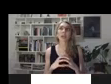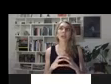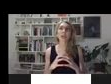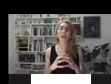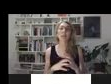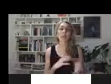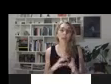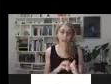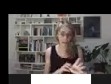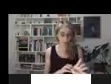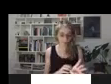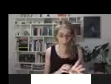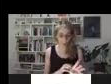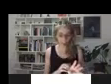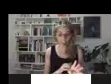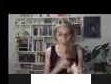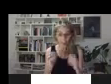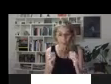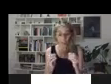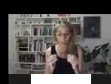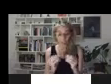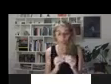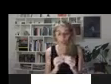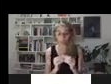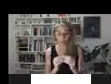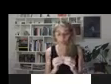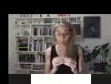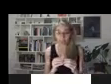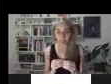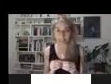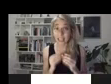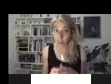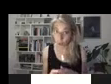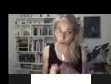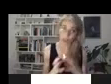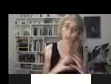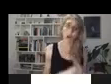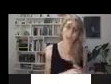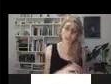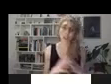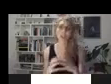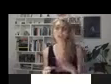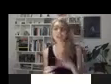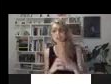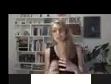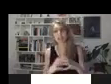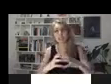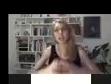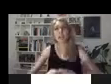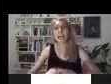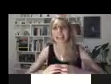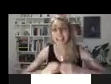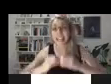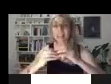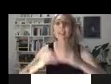de que muchas veces cuando se llevan adelante vínculos directos entre coleccionistas y